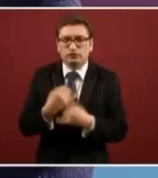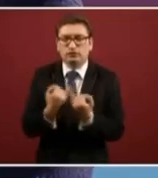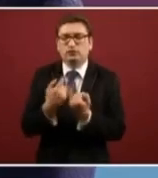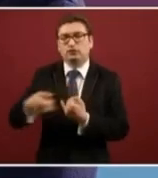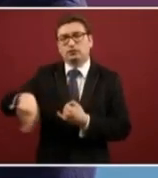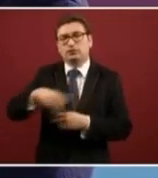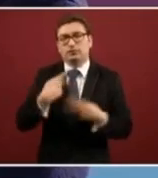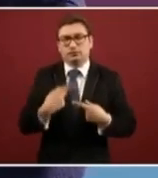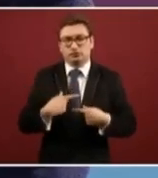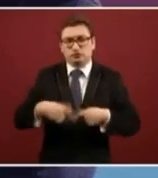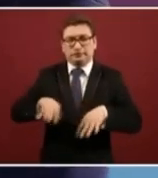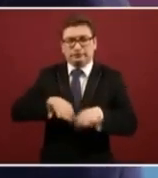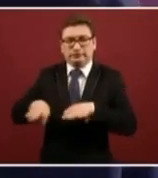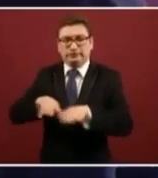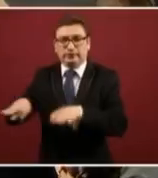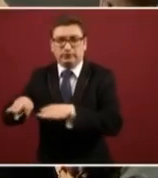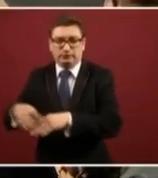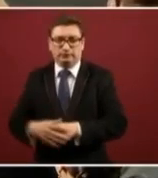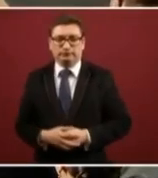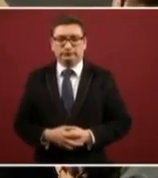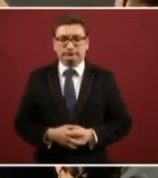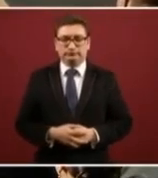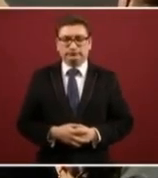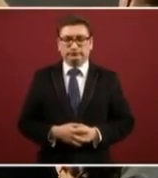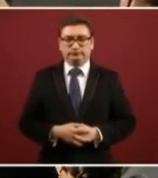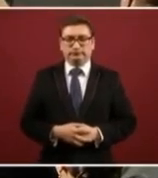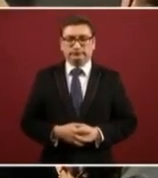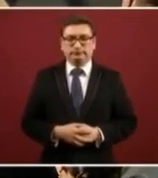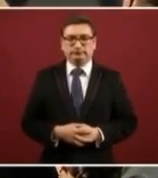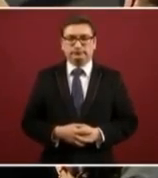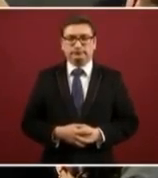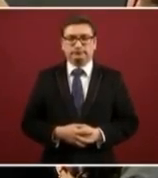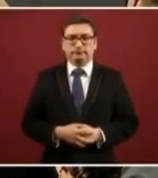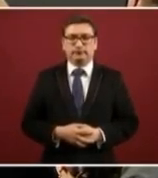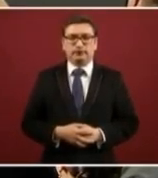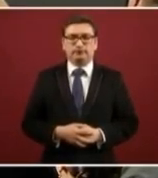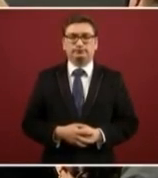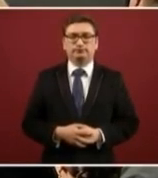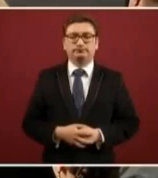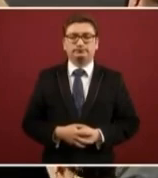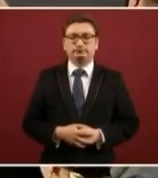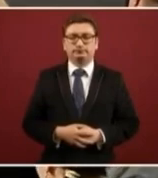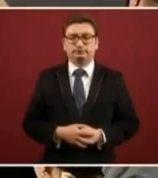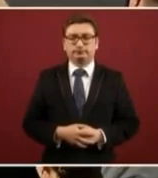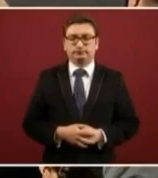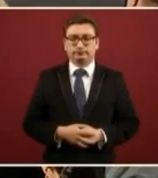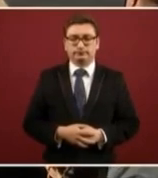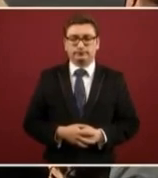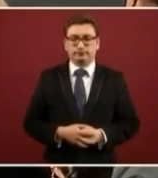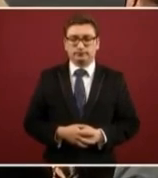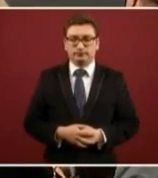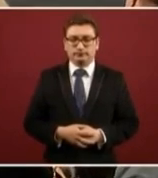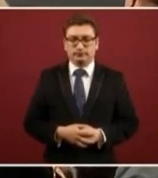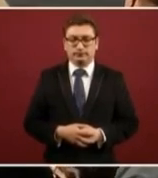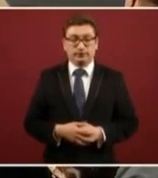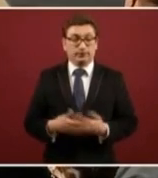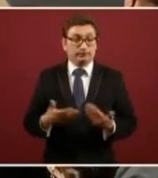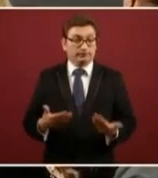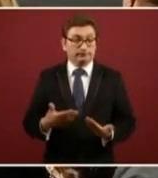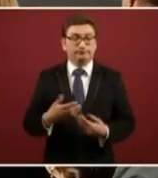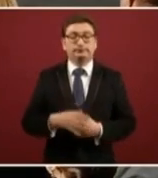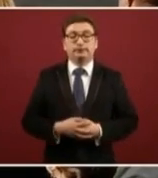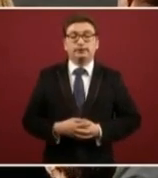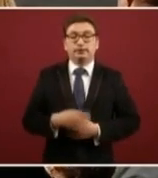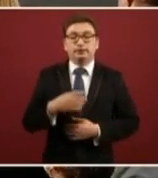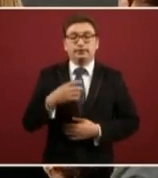pequeños y medianos productores. ¿Es cuánto, señor presidente? Permíteme. Sí. Miren, nada más quiero